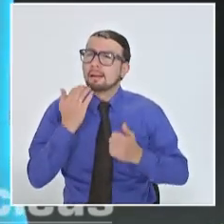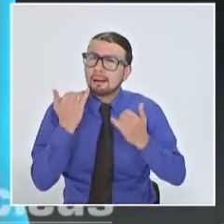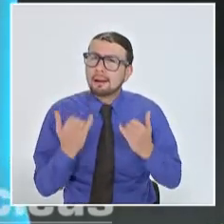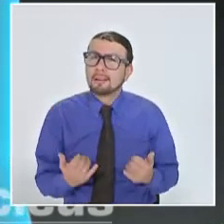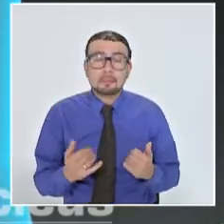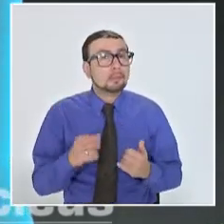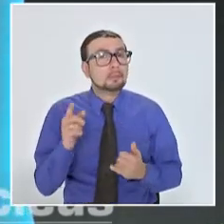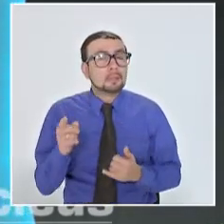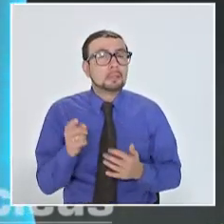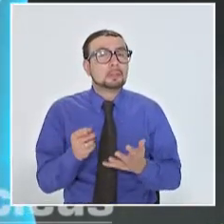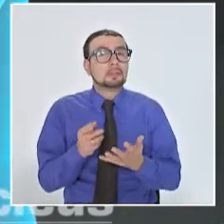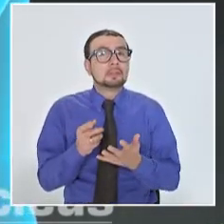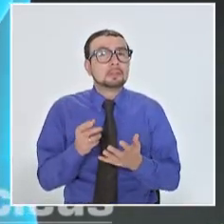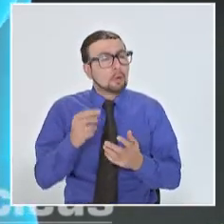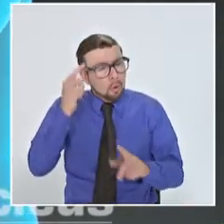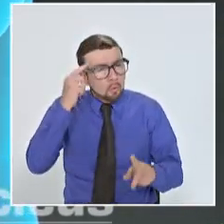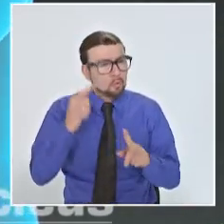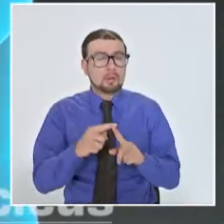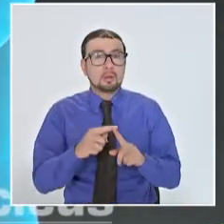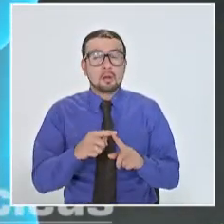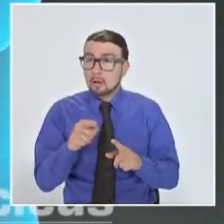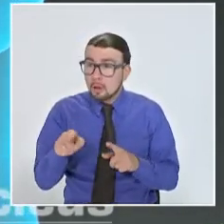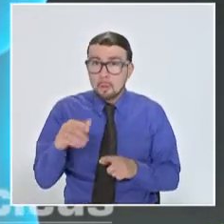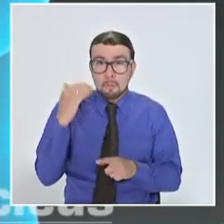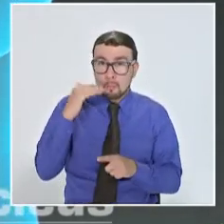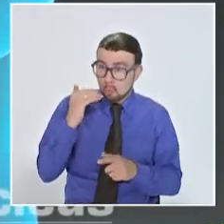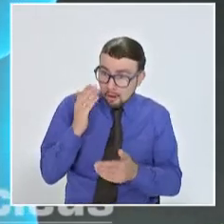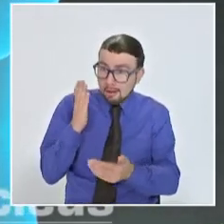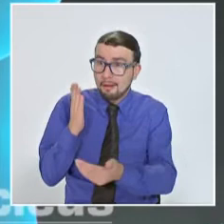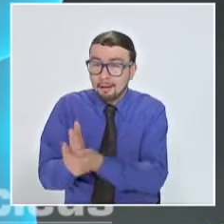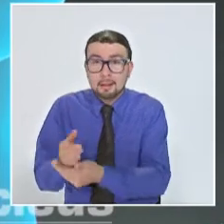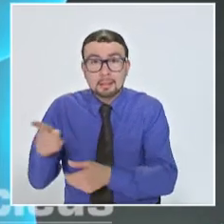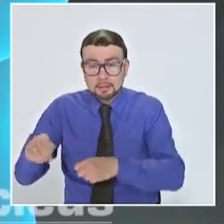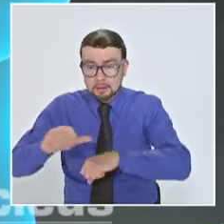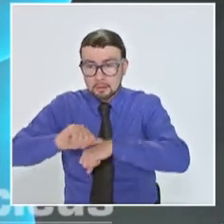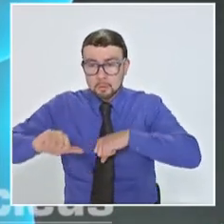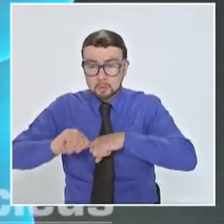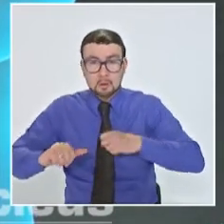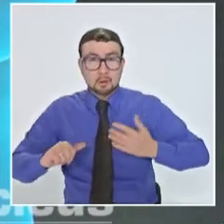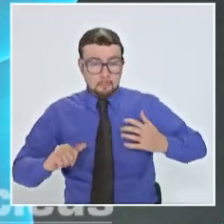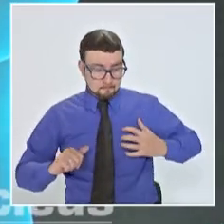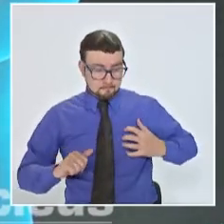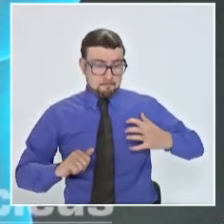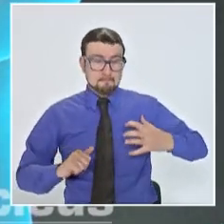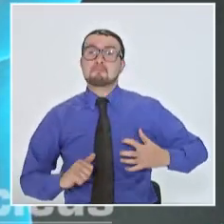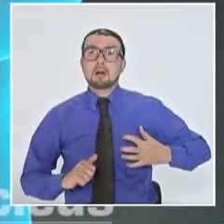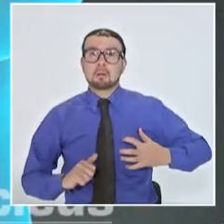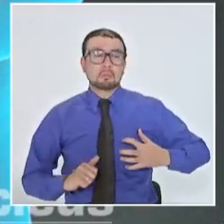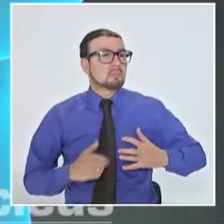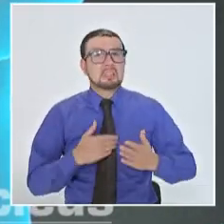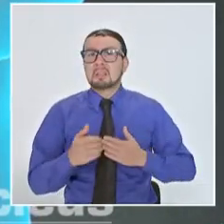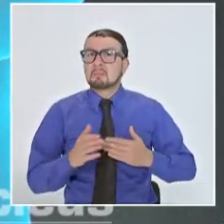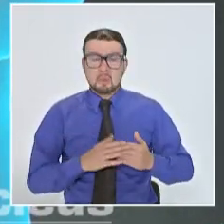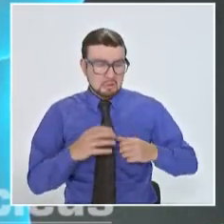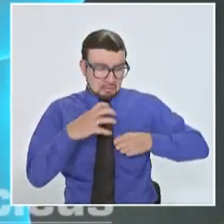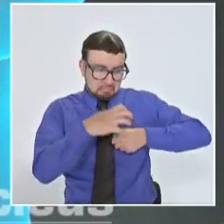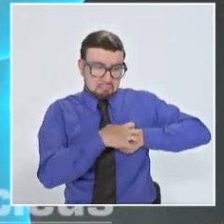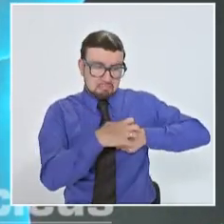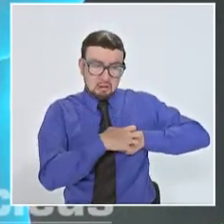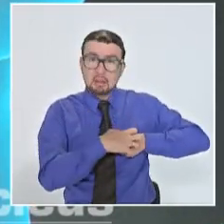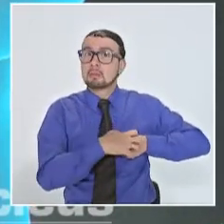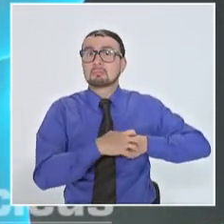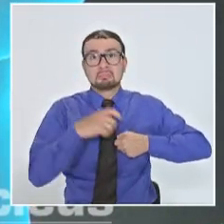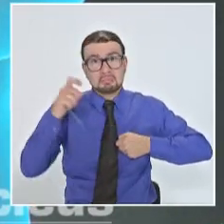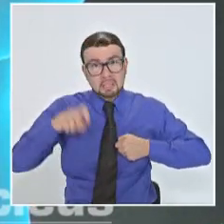la mastología es, toda mujer que entra a un quirófano con su mama, así tenga un carcinoma, sale